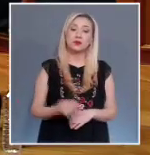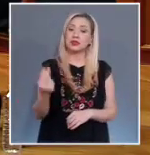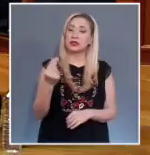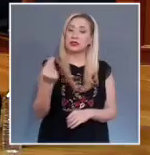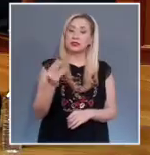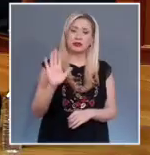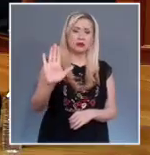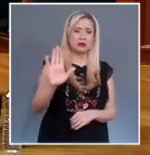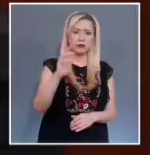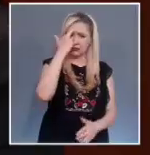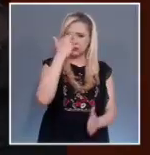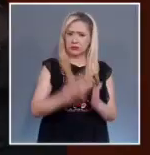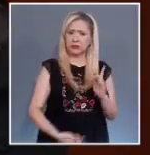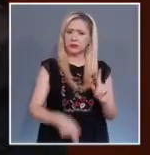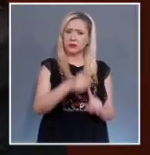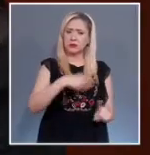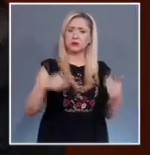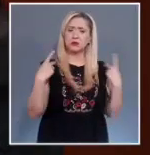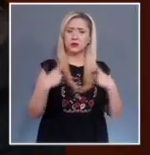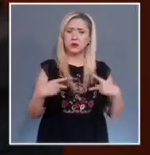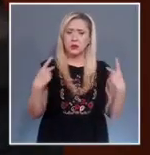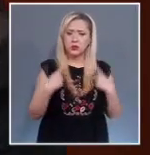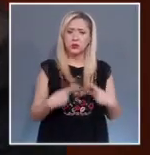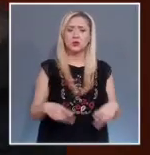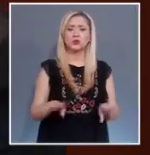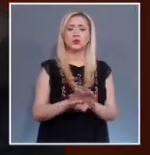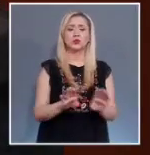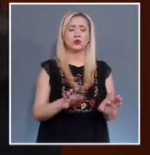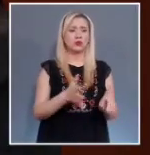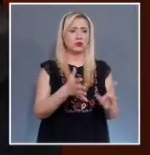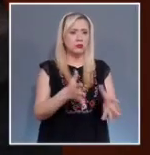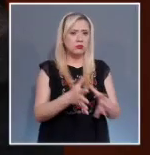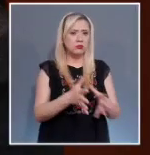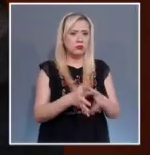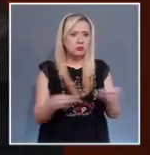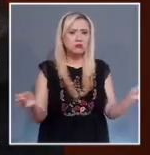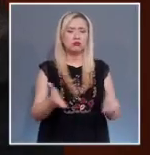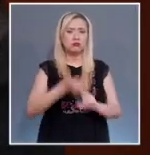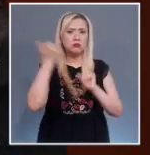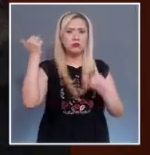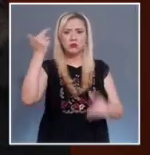esos contextos. Se busca esta lógica transformadora, es